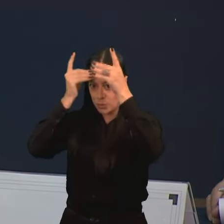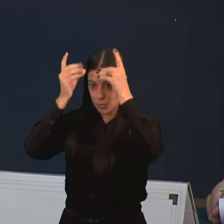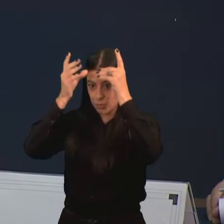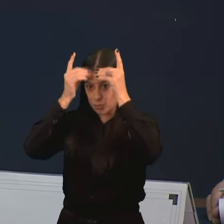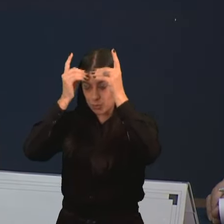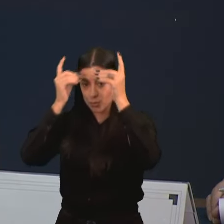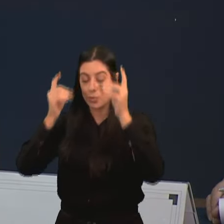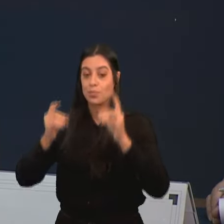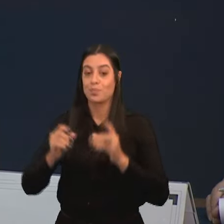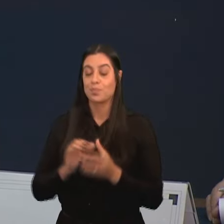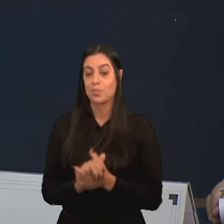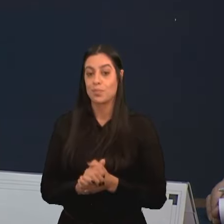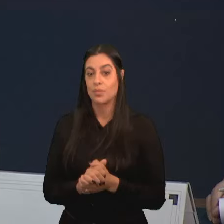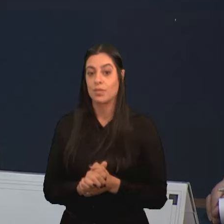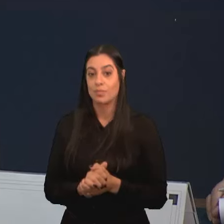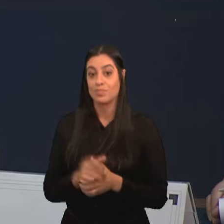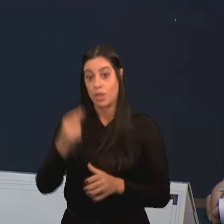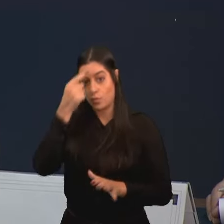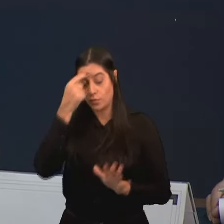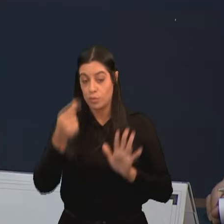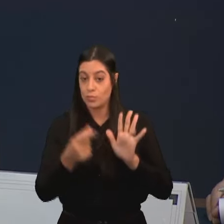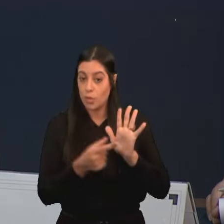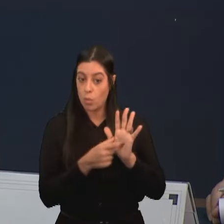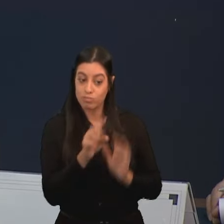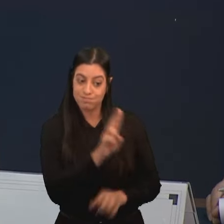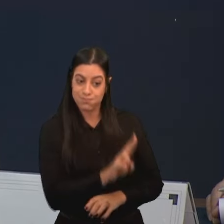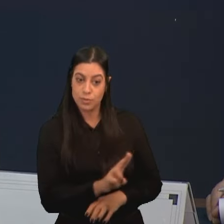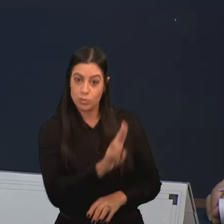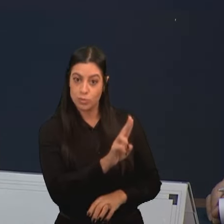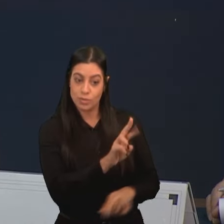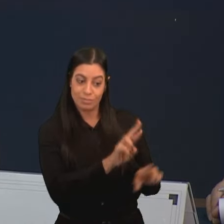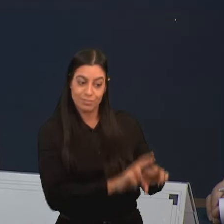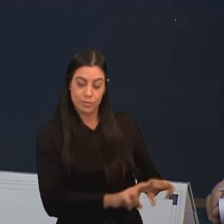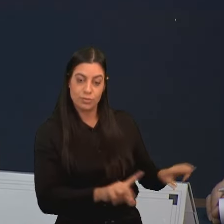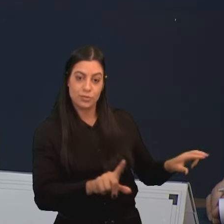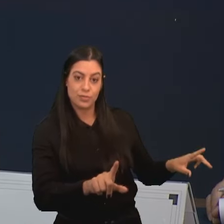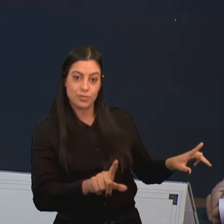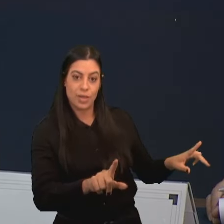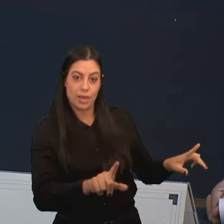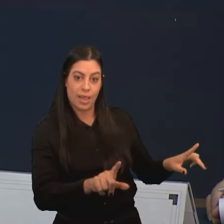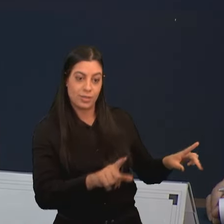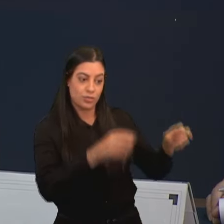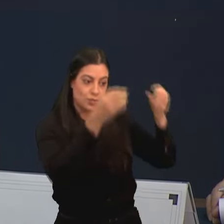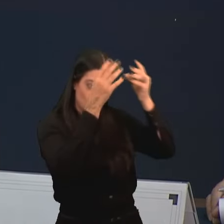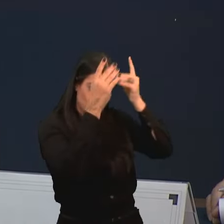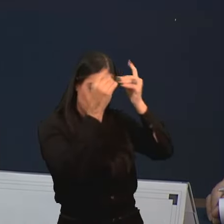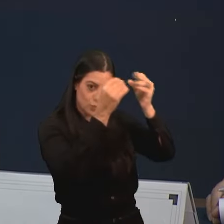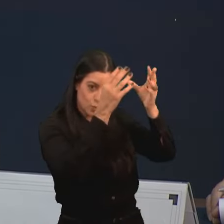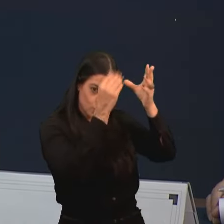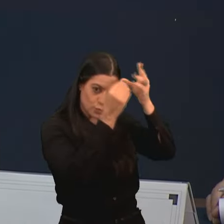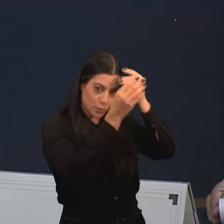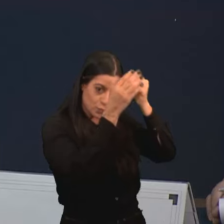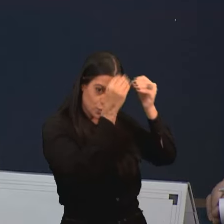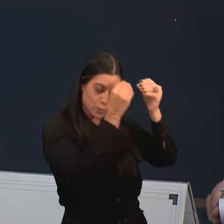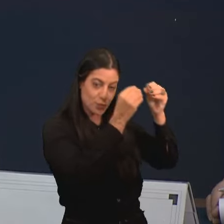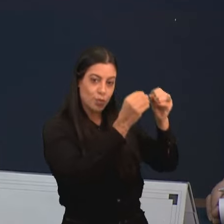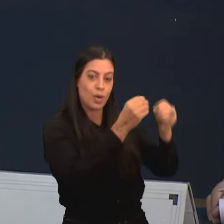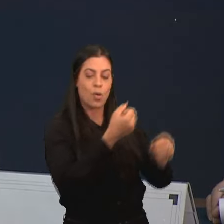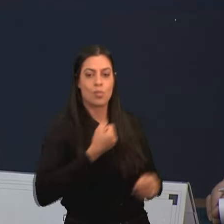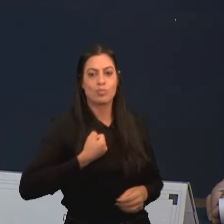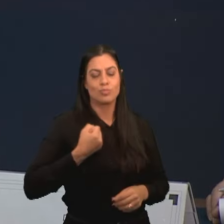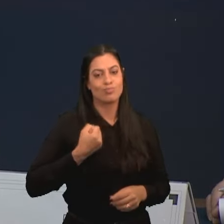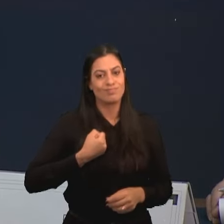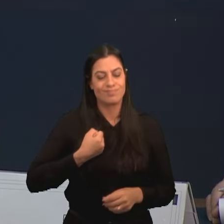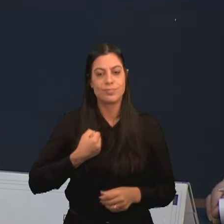informaciones, la inteligencia artificial utiliza una red de procesamientos matemáticos